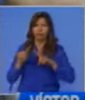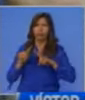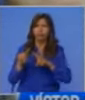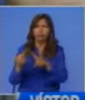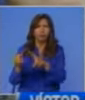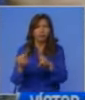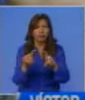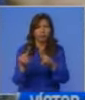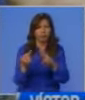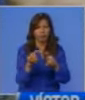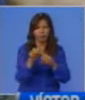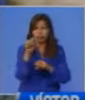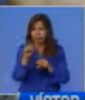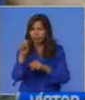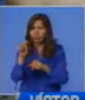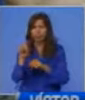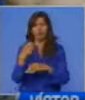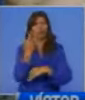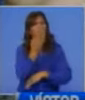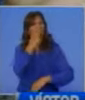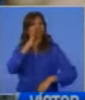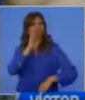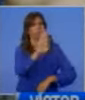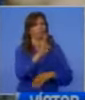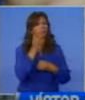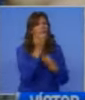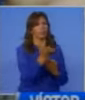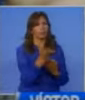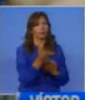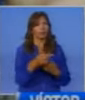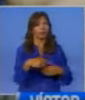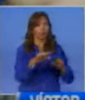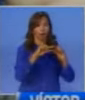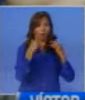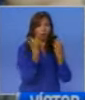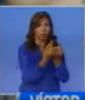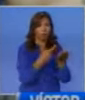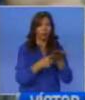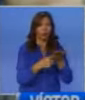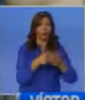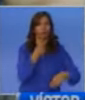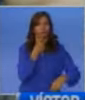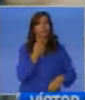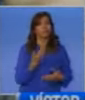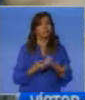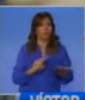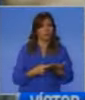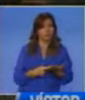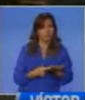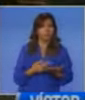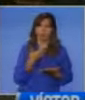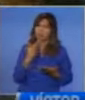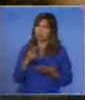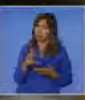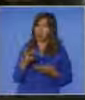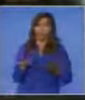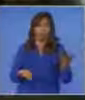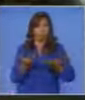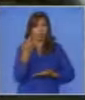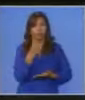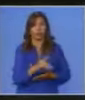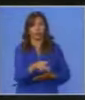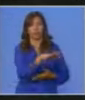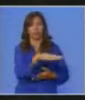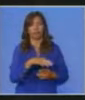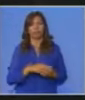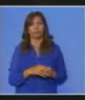bien frontal, tomó a lo mejor la decisión de sacarlo a lo mejor del camino. Pero salvo que su apelación